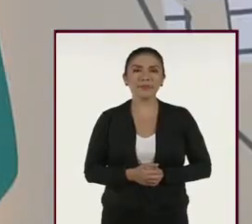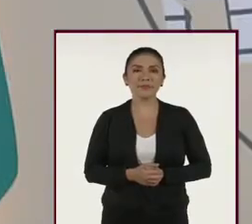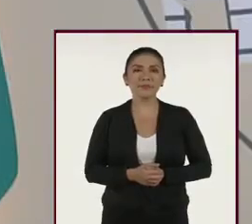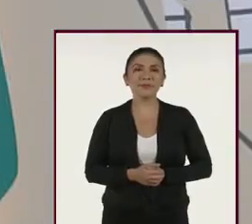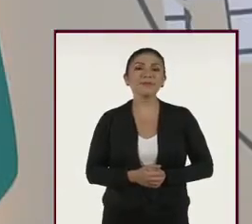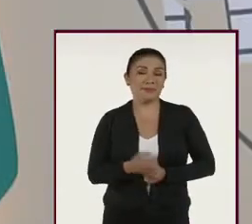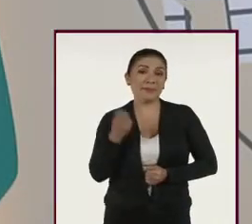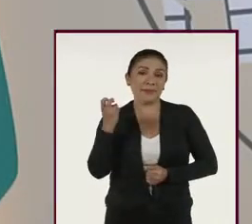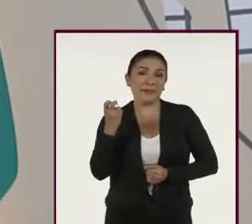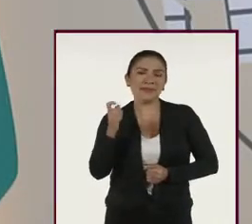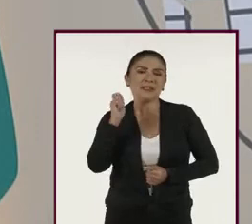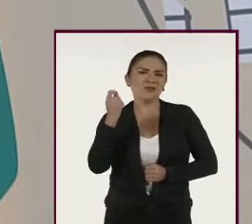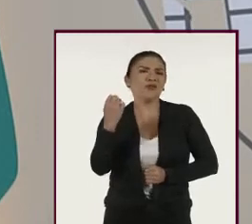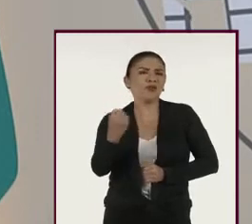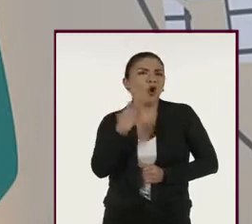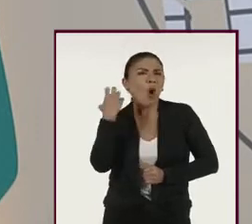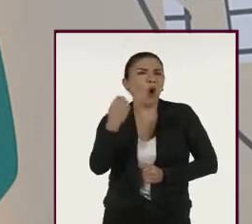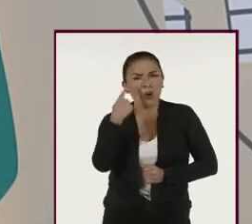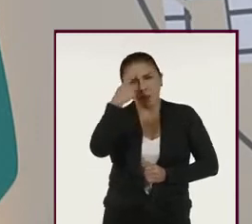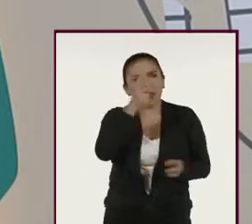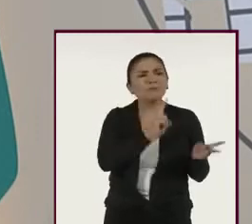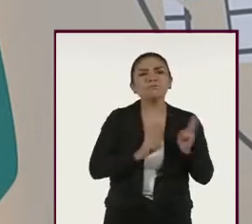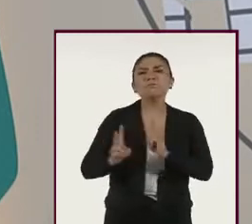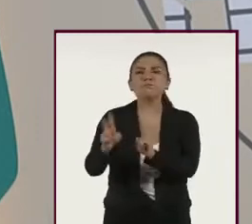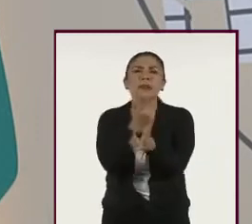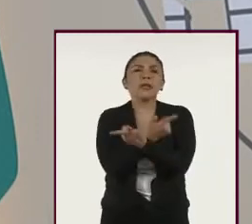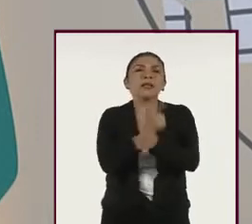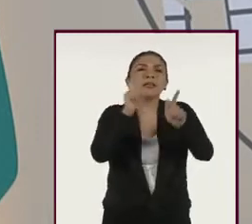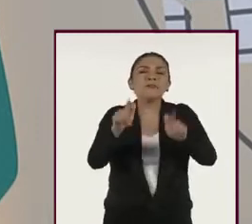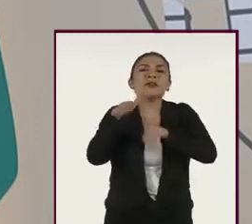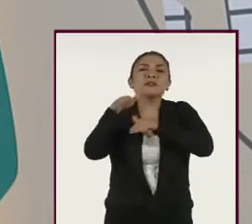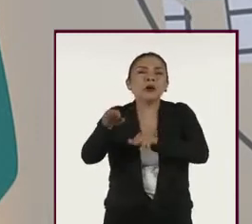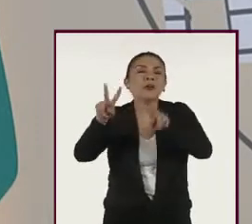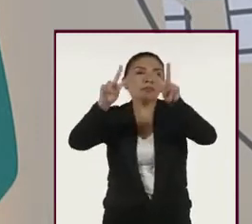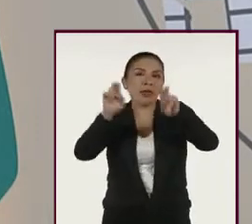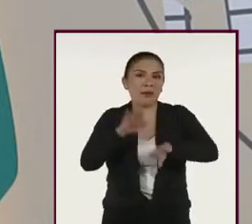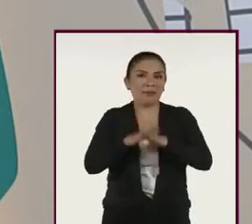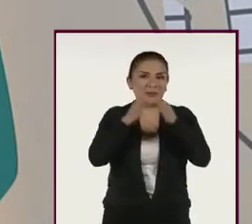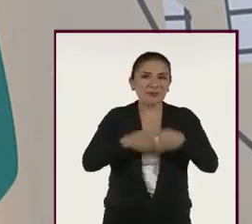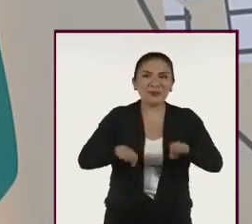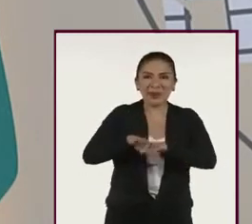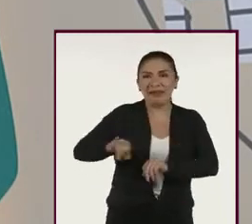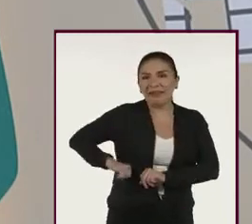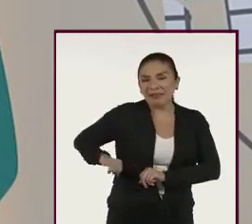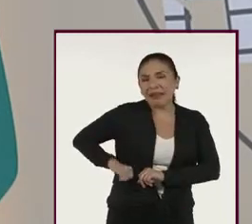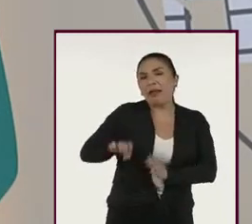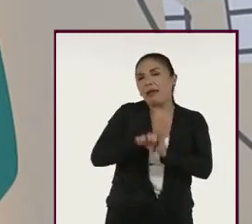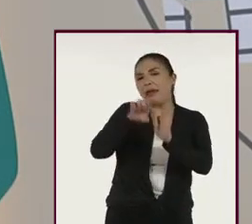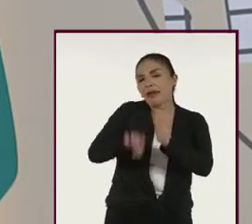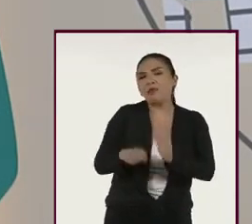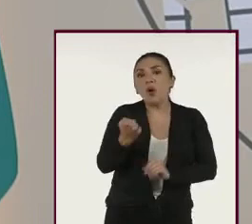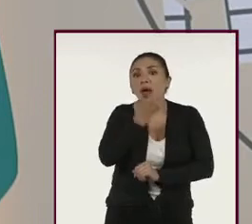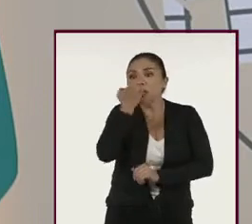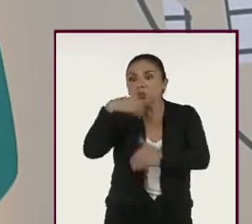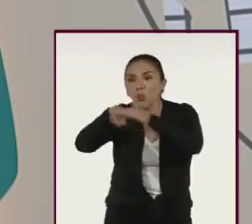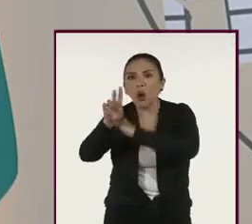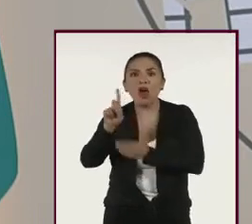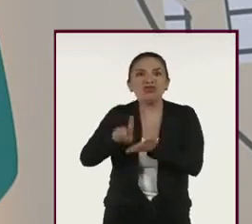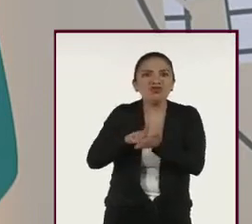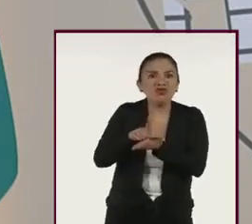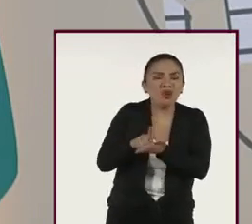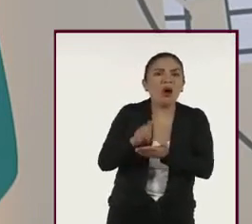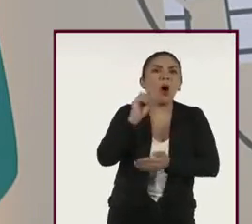Este es un foro abierto en el que se habla con toda libertad sobre temas de interés como drogas en la escuela, racismo,